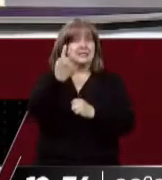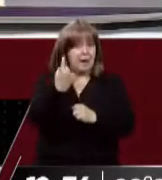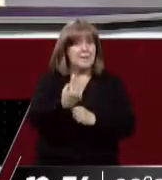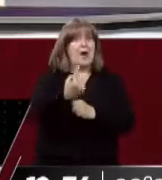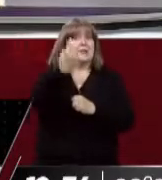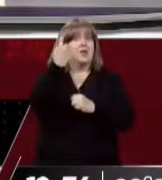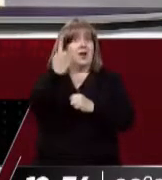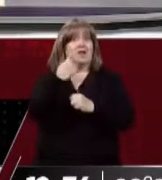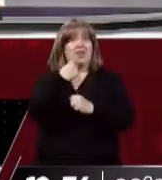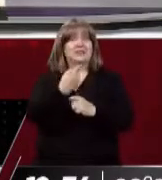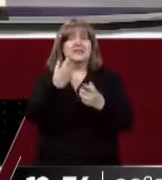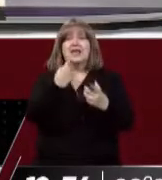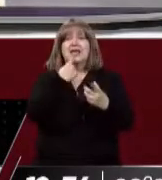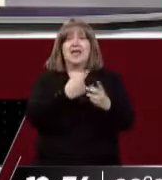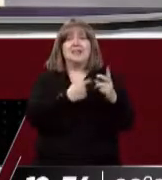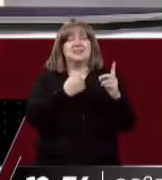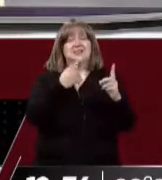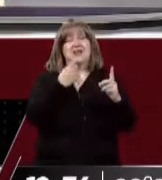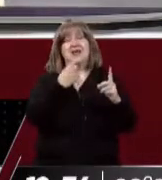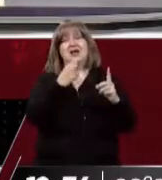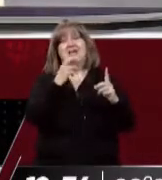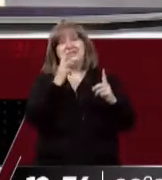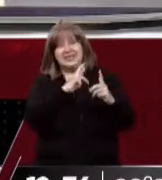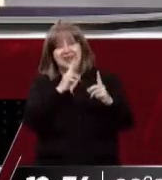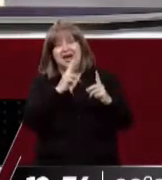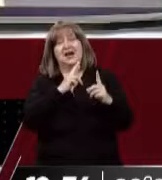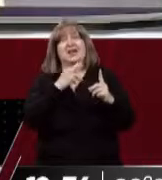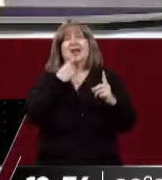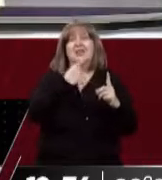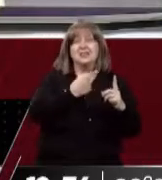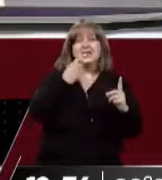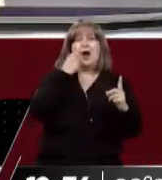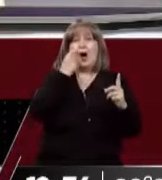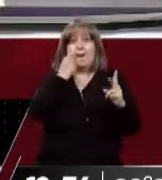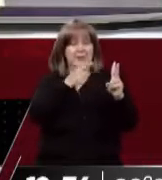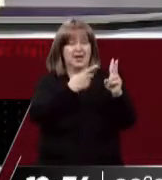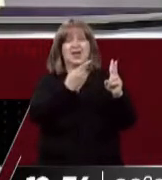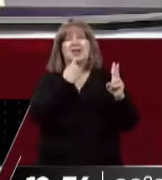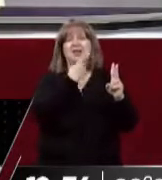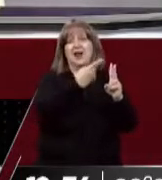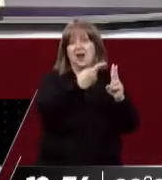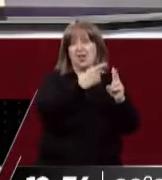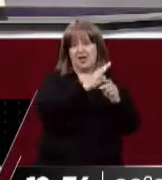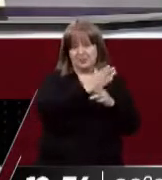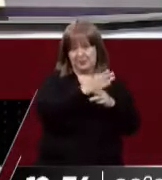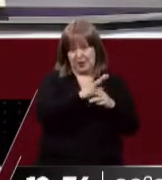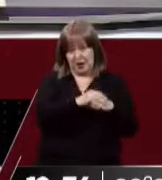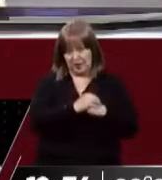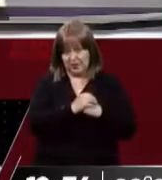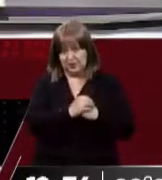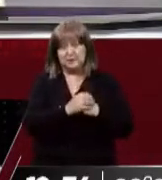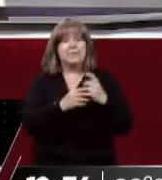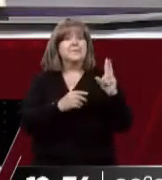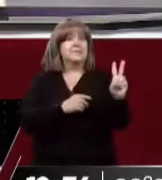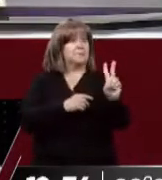qué decía uliarte y que decía montiel entre ellos y probablemente en esta banda la que se ha denominado los copitos exactos son los